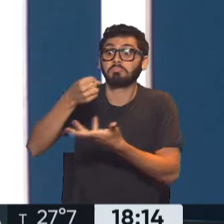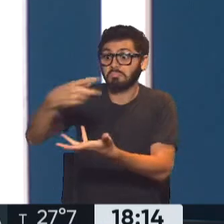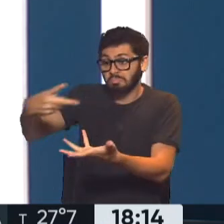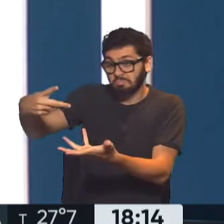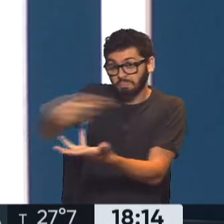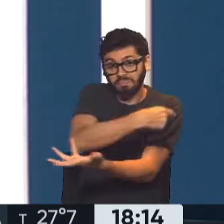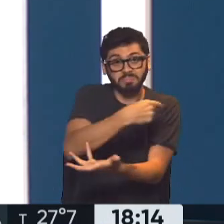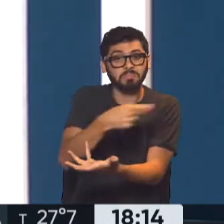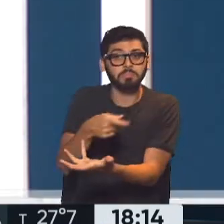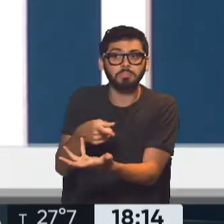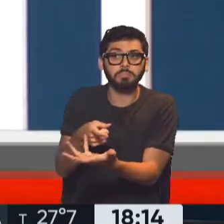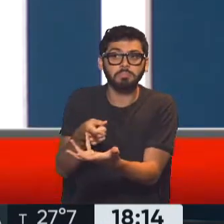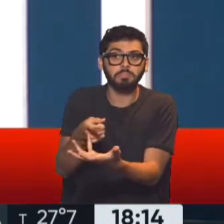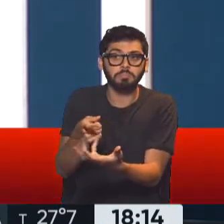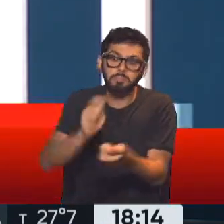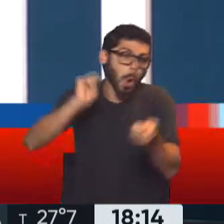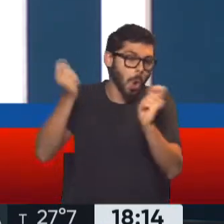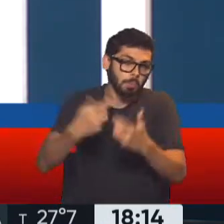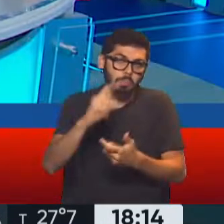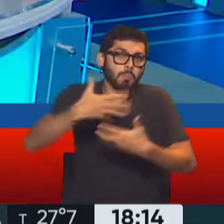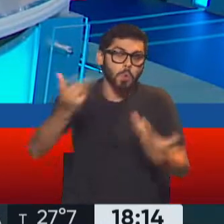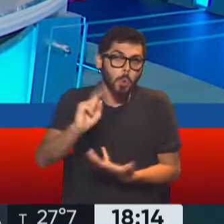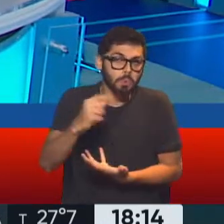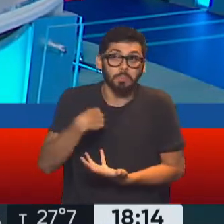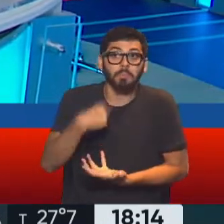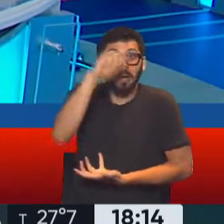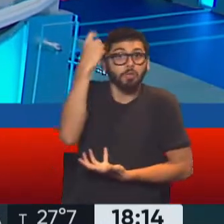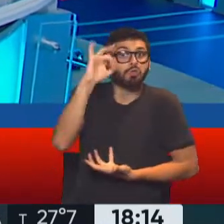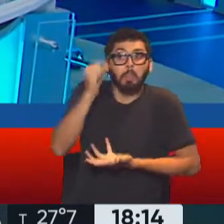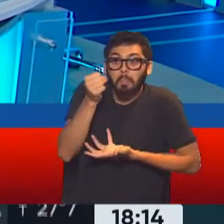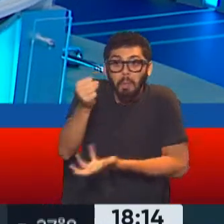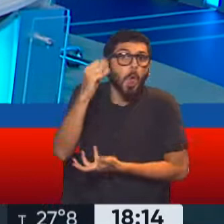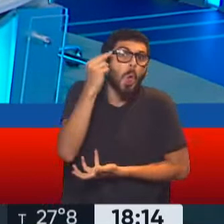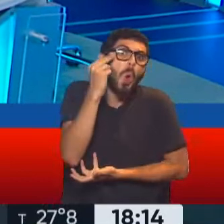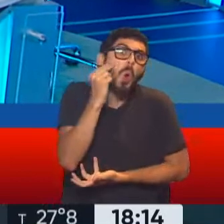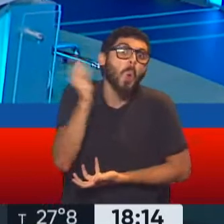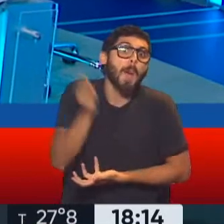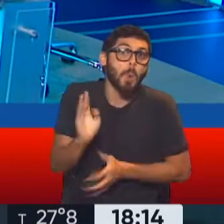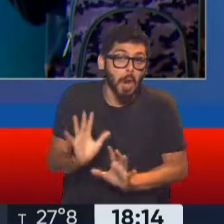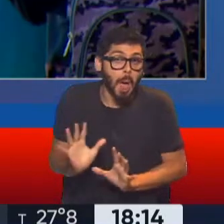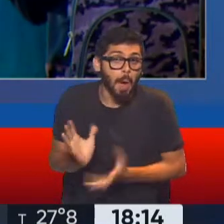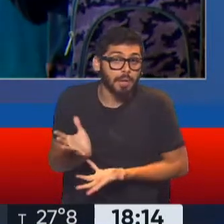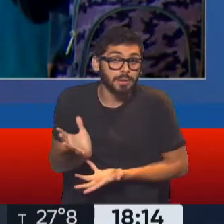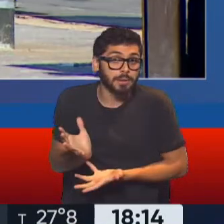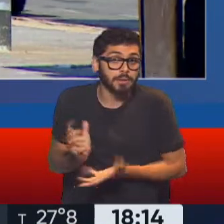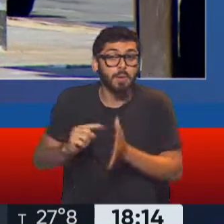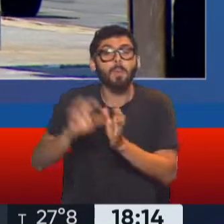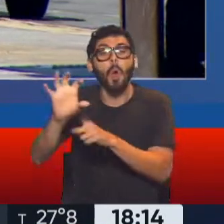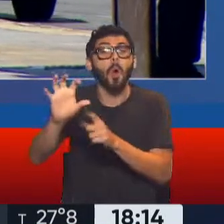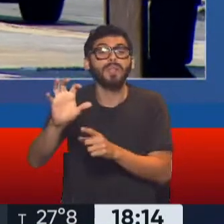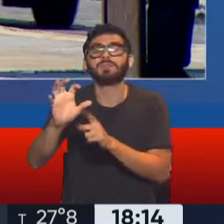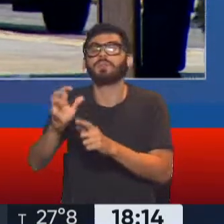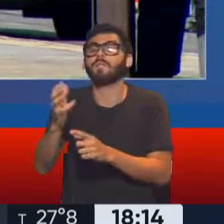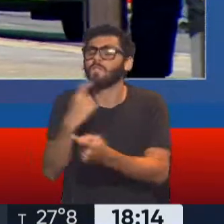de recursos no sería tan grande. ¿Por qué? Porque aporta lo que veíamos antes, solo el 9% aporta la nación. Lo que me decían en la provincia de Buenos Aires es, si a nosotros